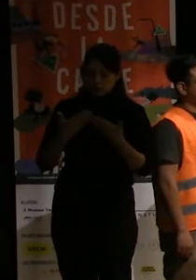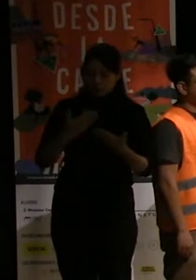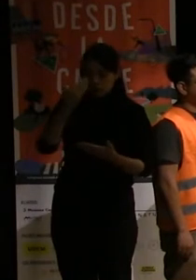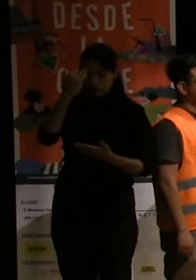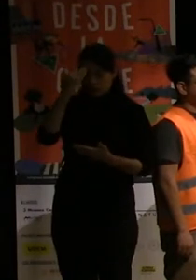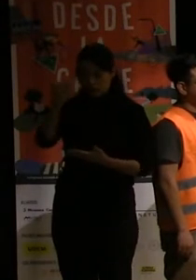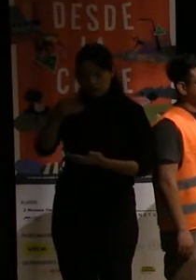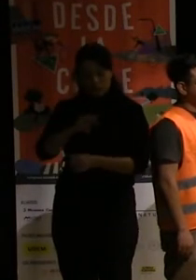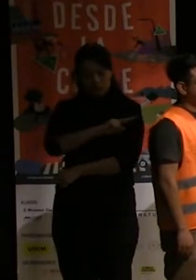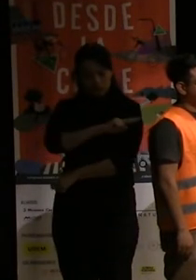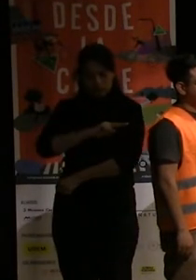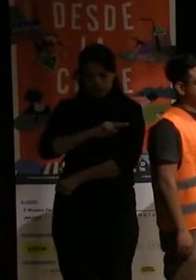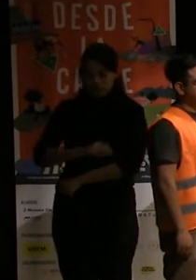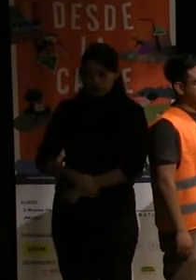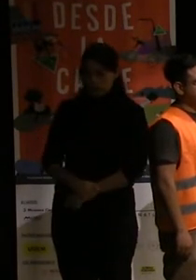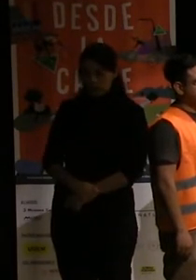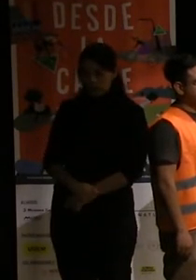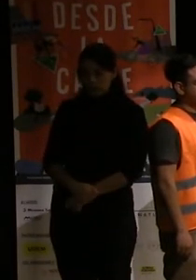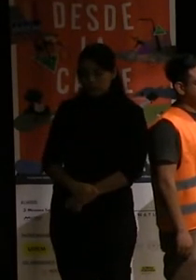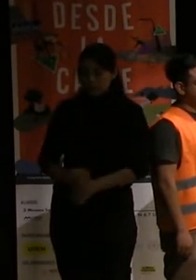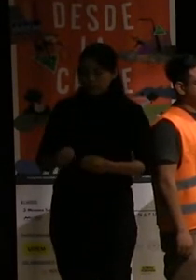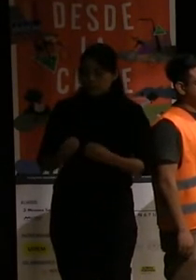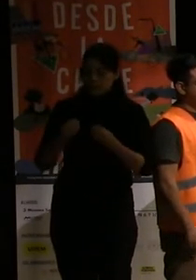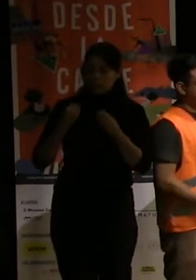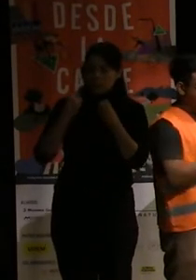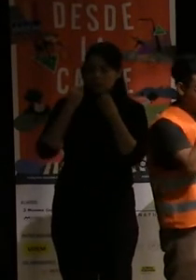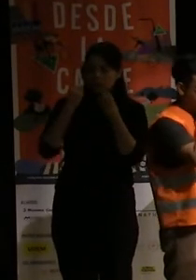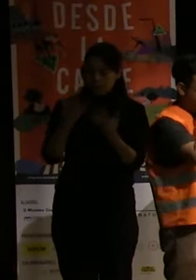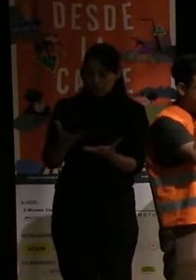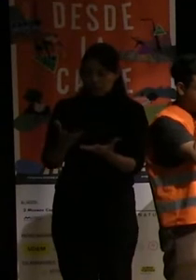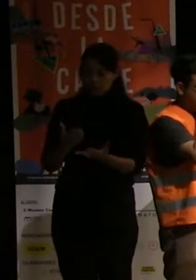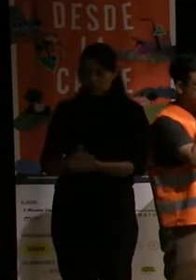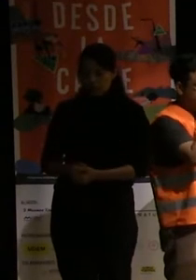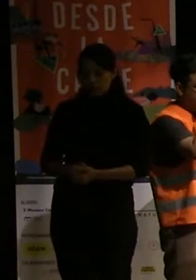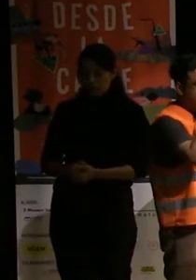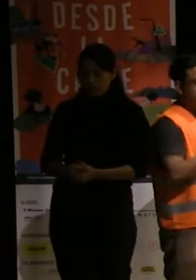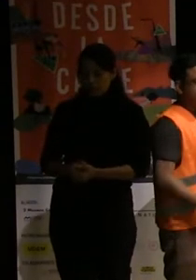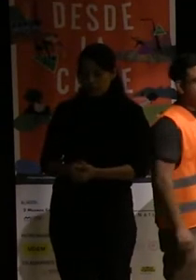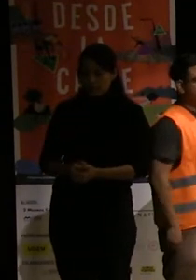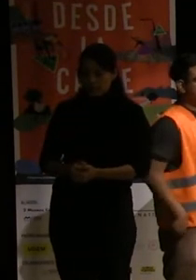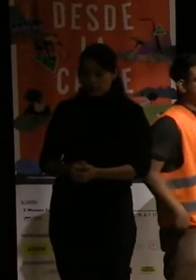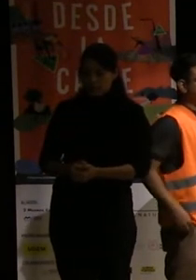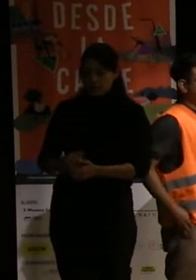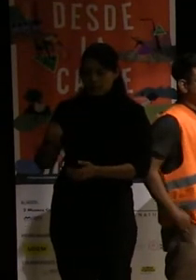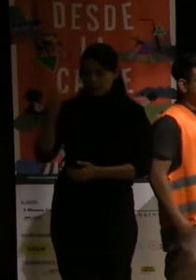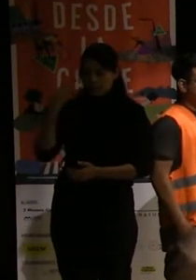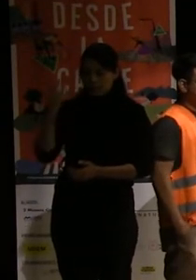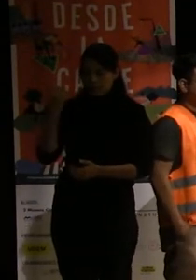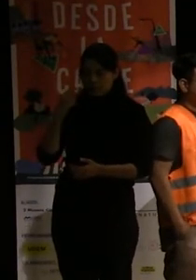voluntario a ofrecer en este caso este evento además